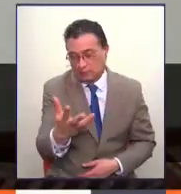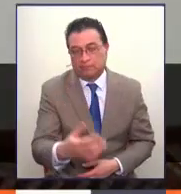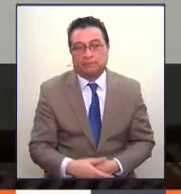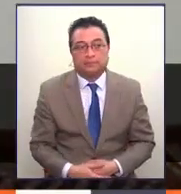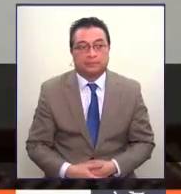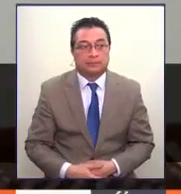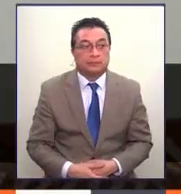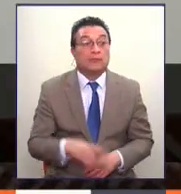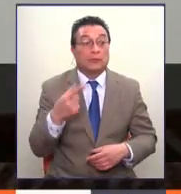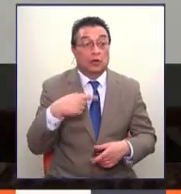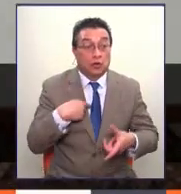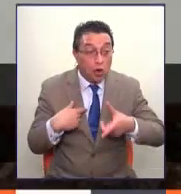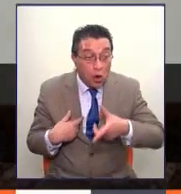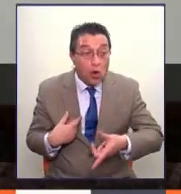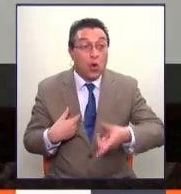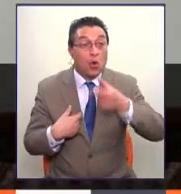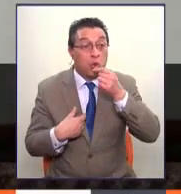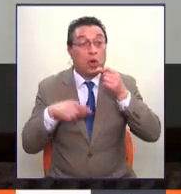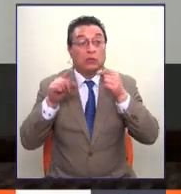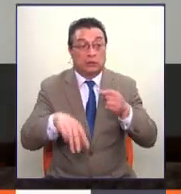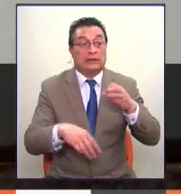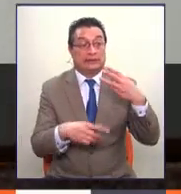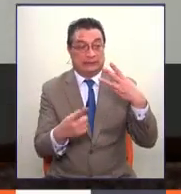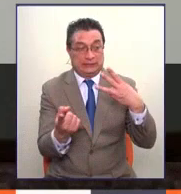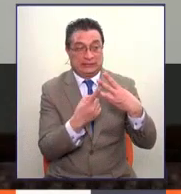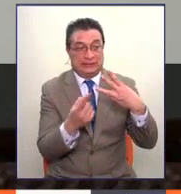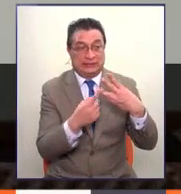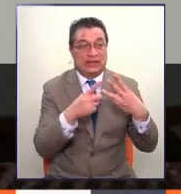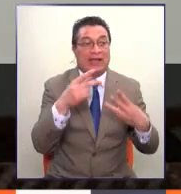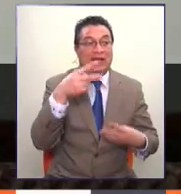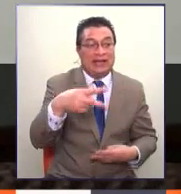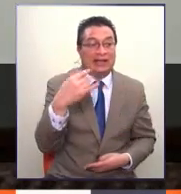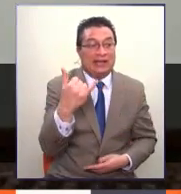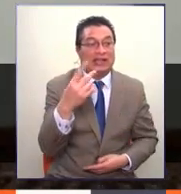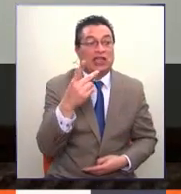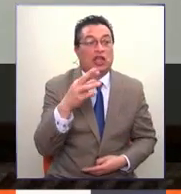Estoy tomando aquí la tercera dose de